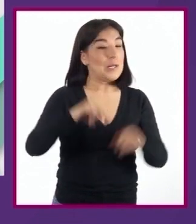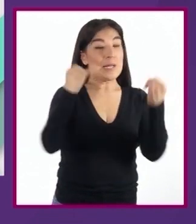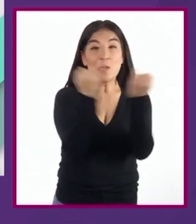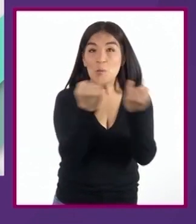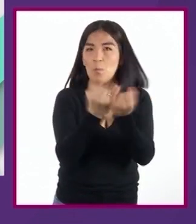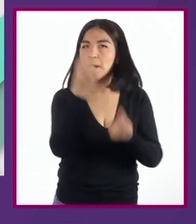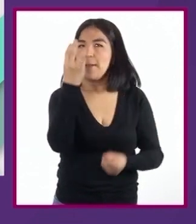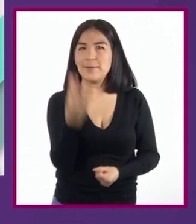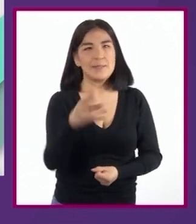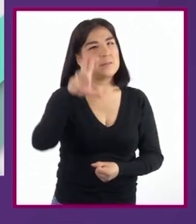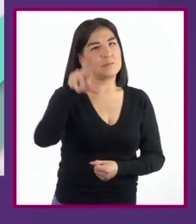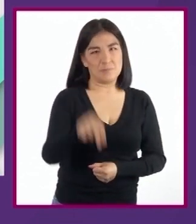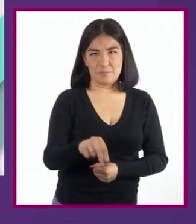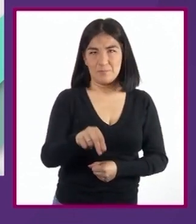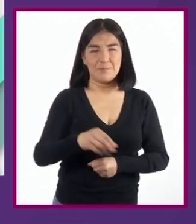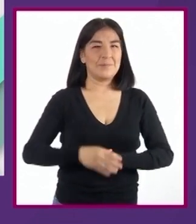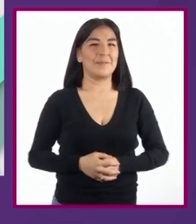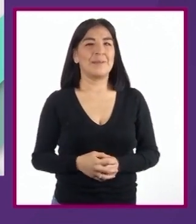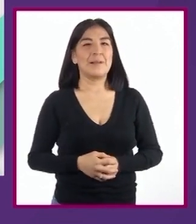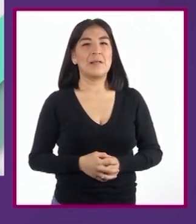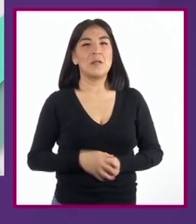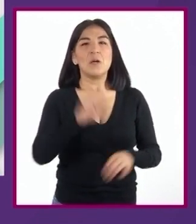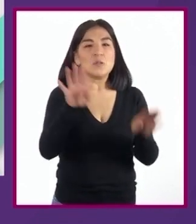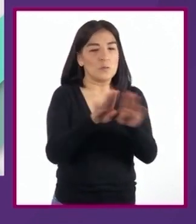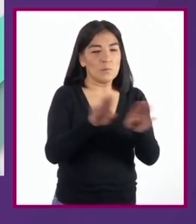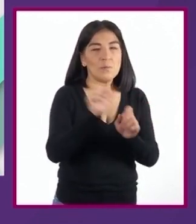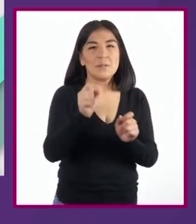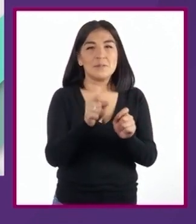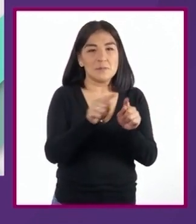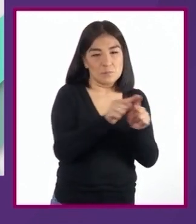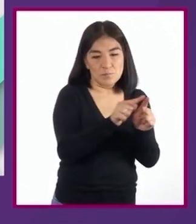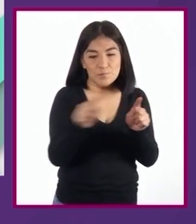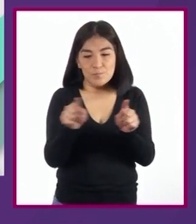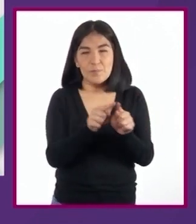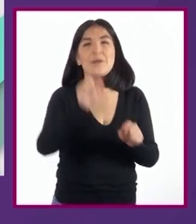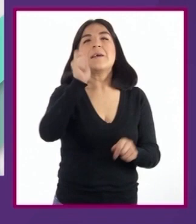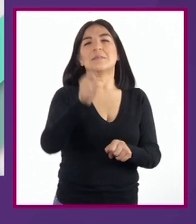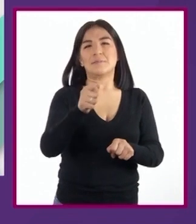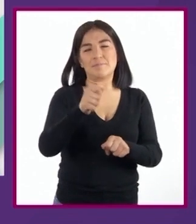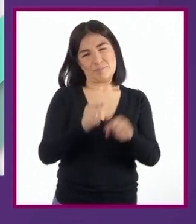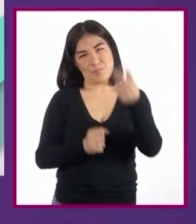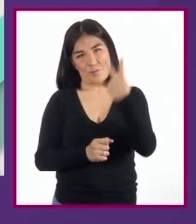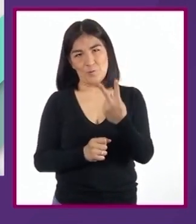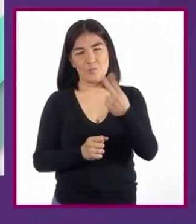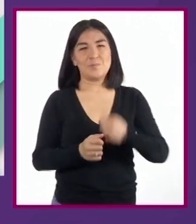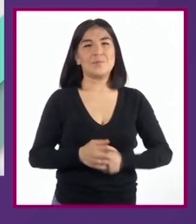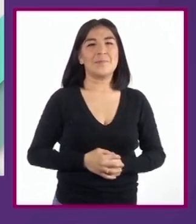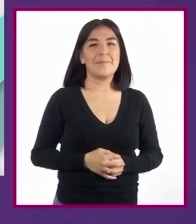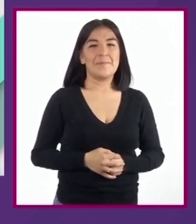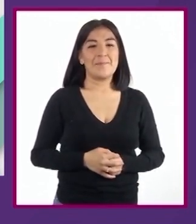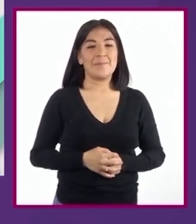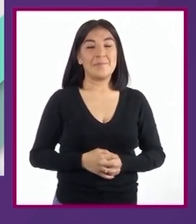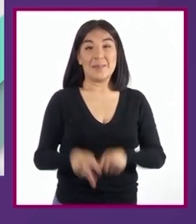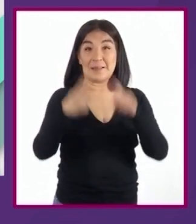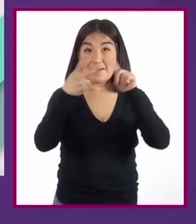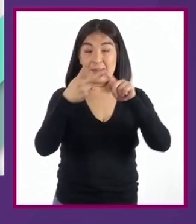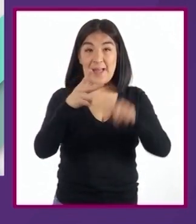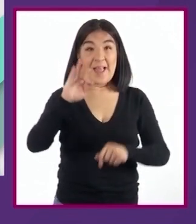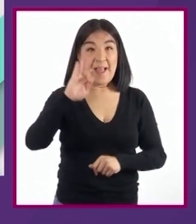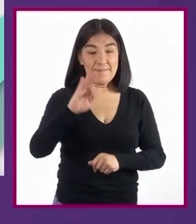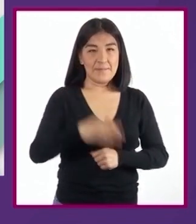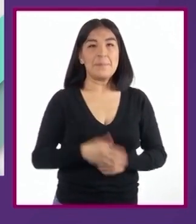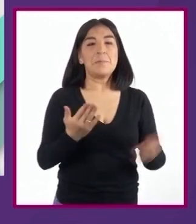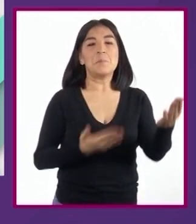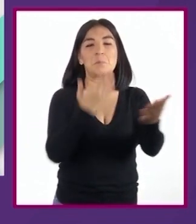3. La cardinalidad de nuestro espacio muestral es de 2. En el evento F solicitan los